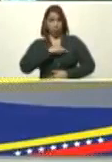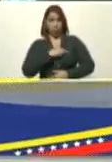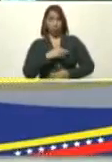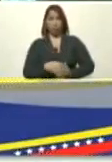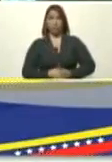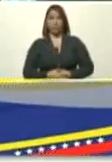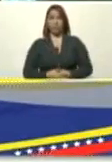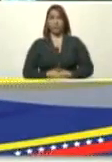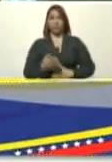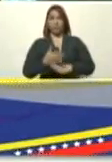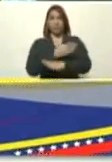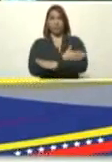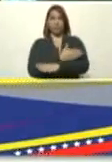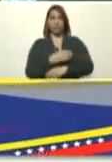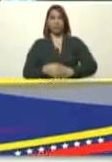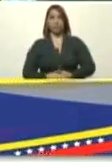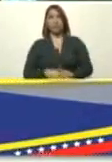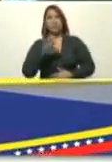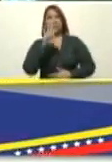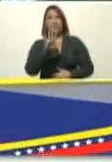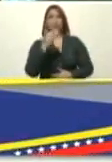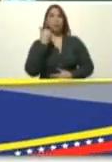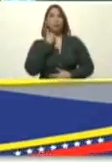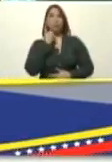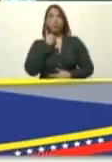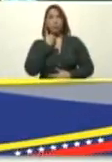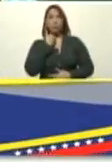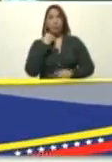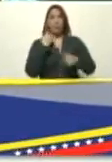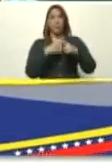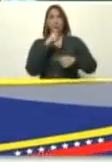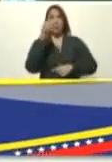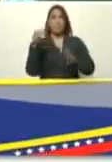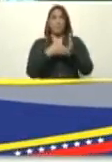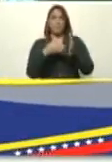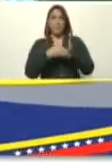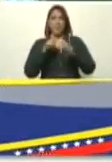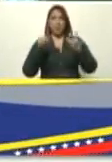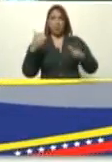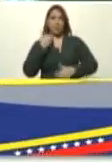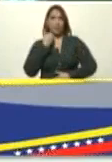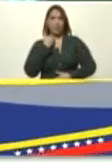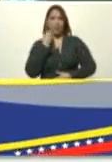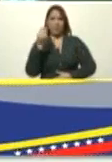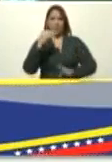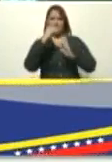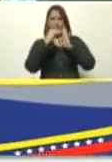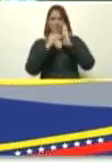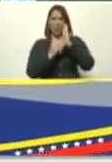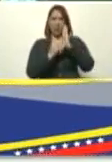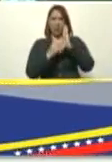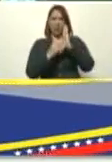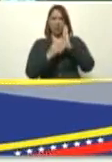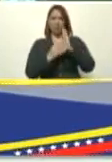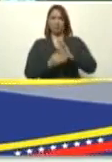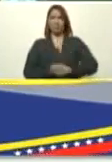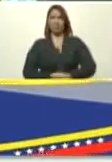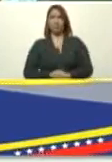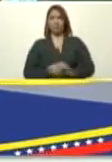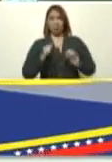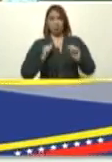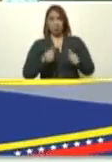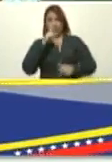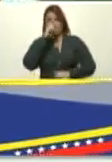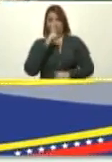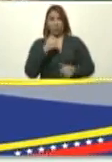en 5 casos por 100.000 habitantes. Lo más bajo que habíamos llegado. Empezamos el